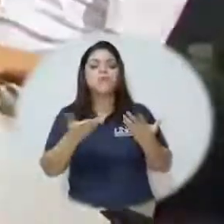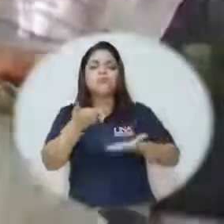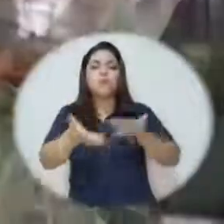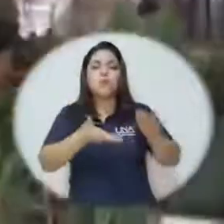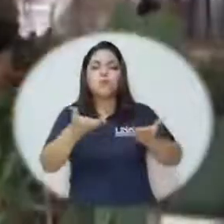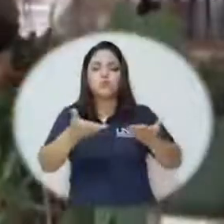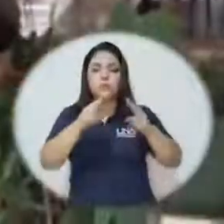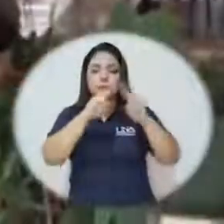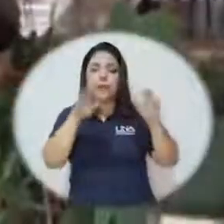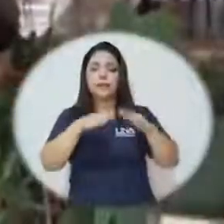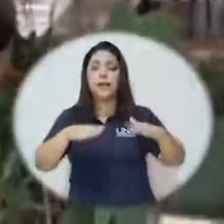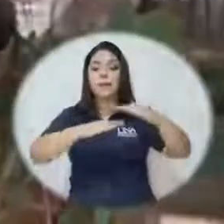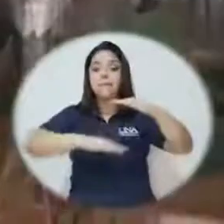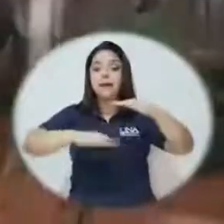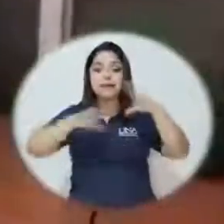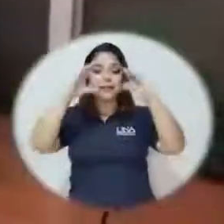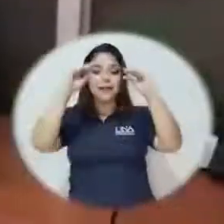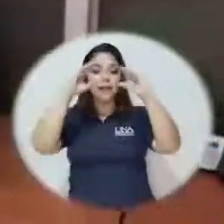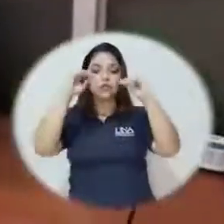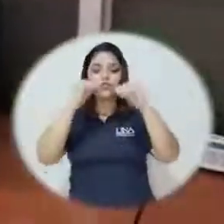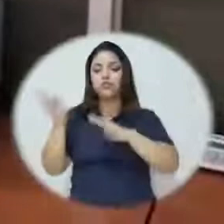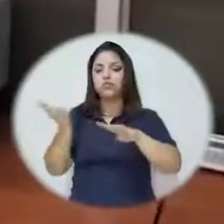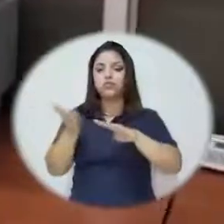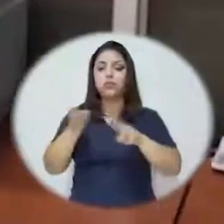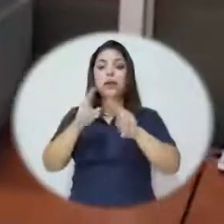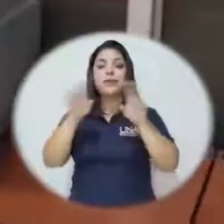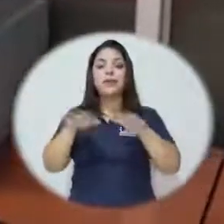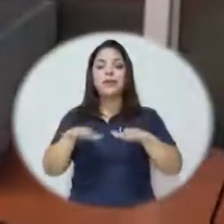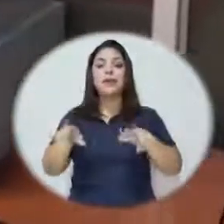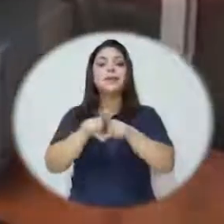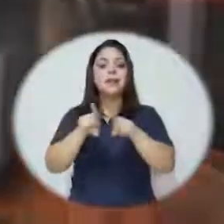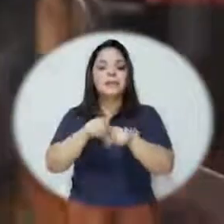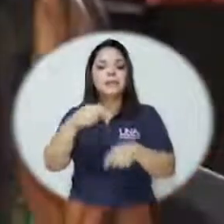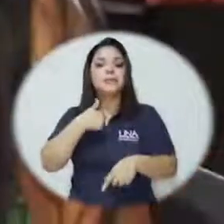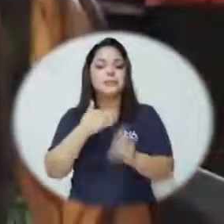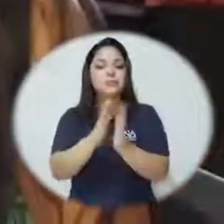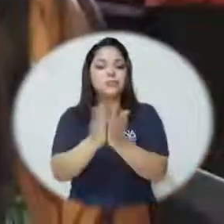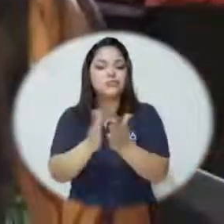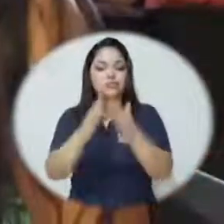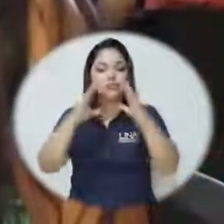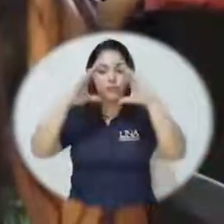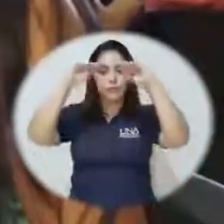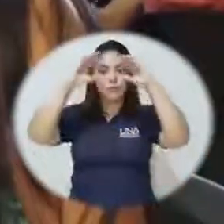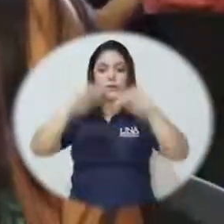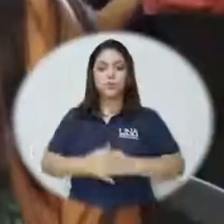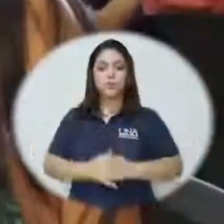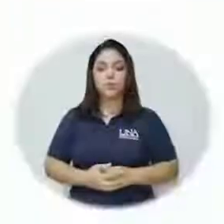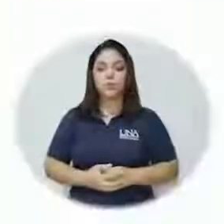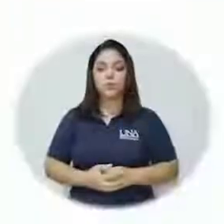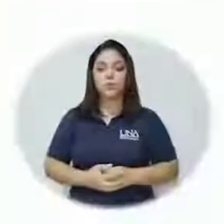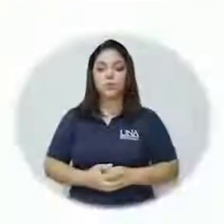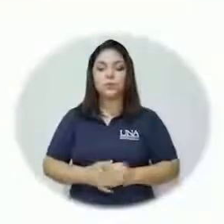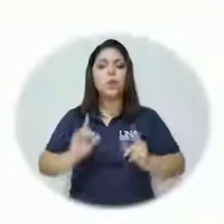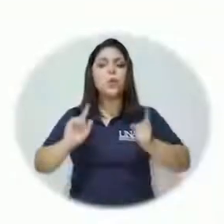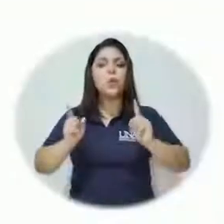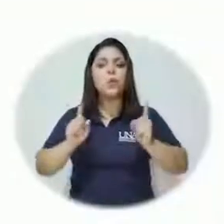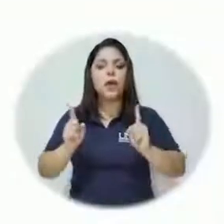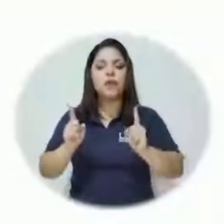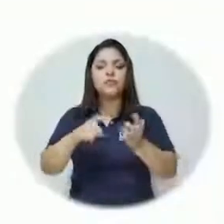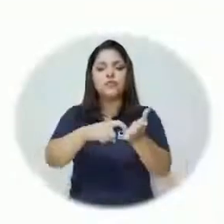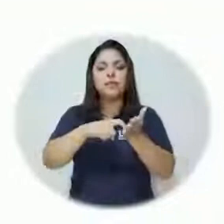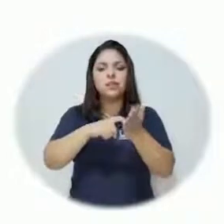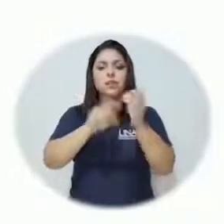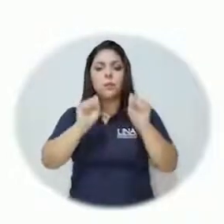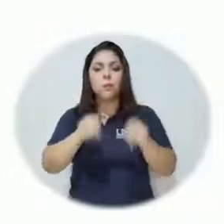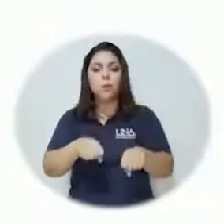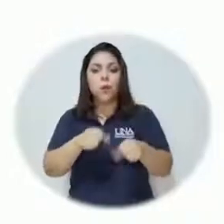y bases de datos, transferencia digital, además de contar con boletines informativos. ¿Cuáles son los requisitos